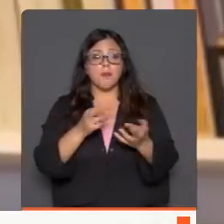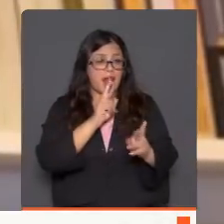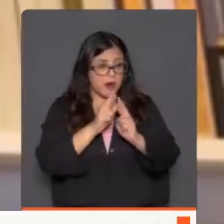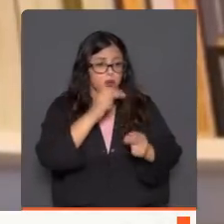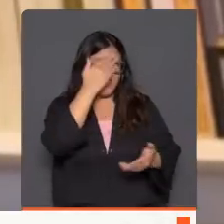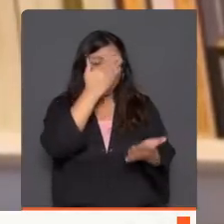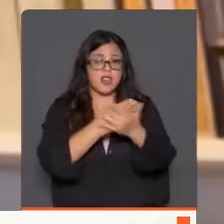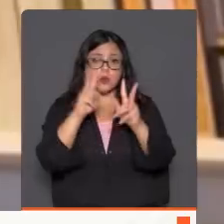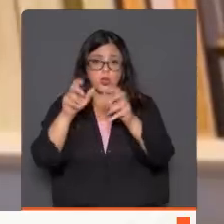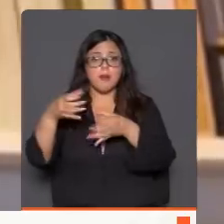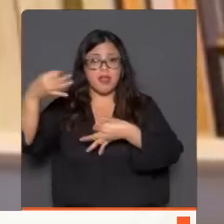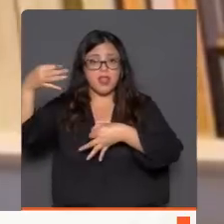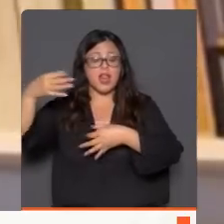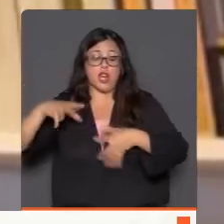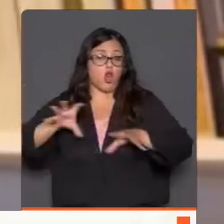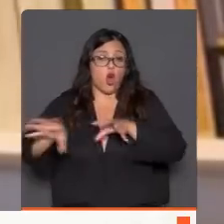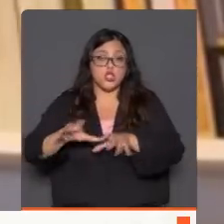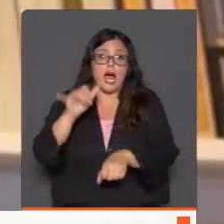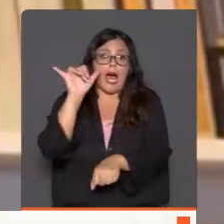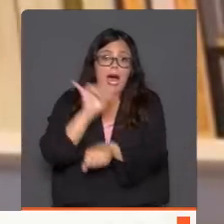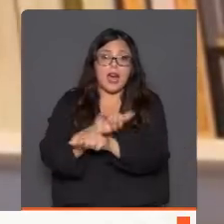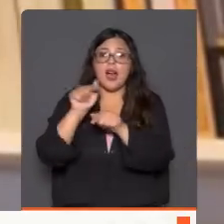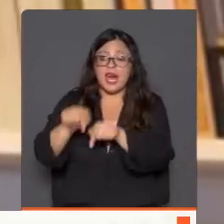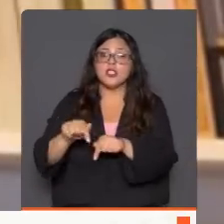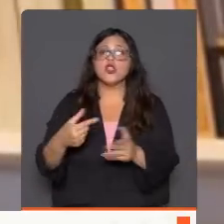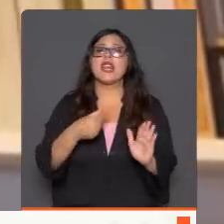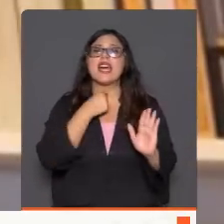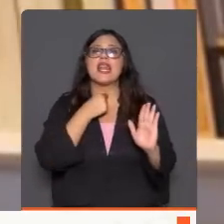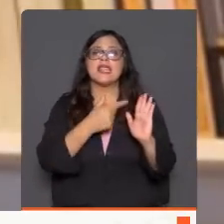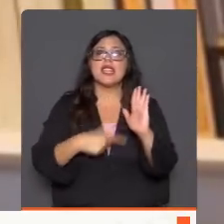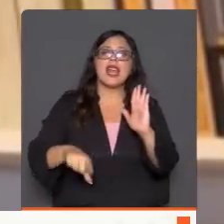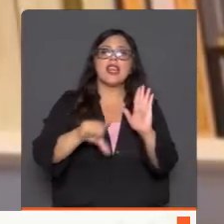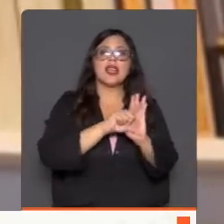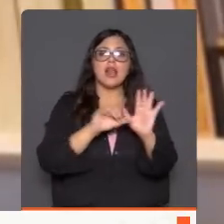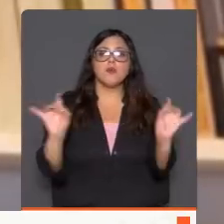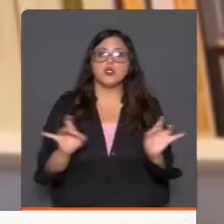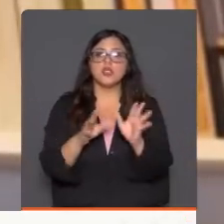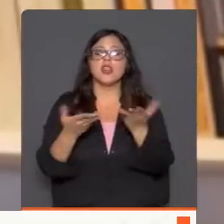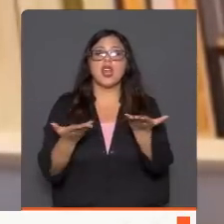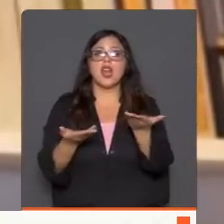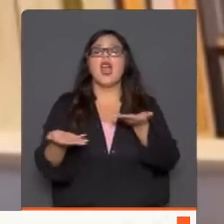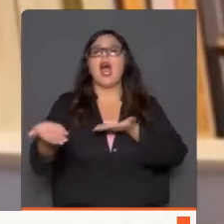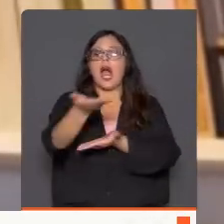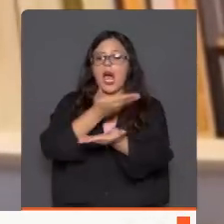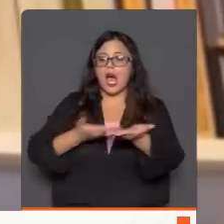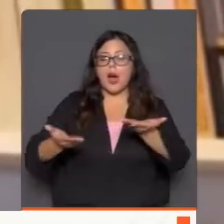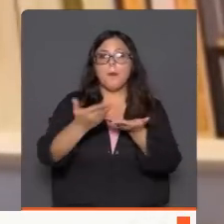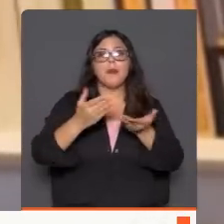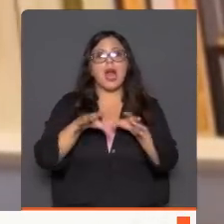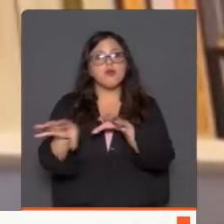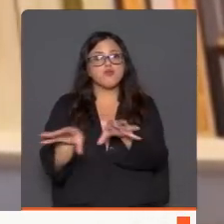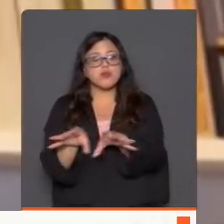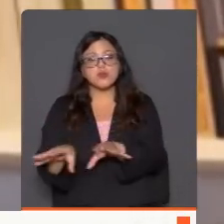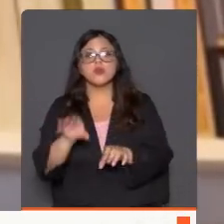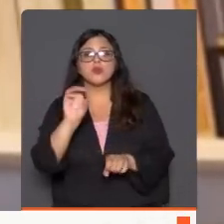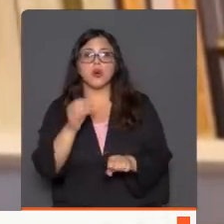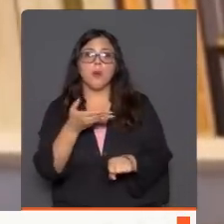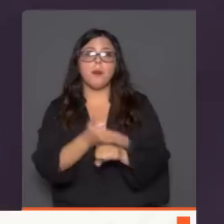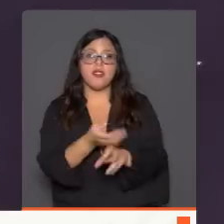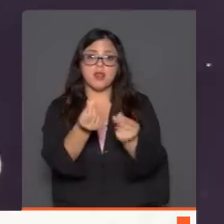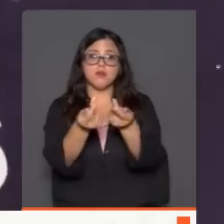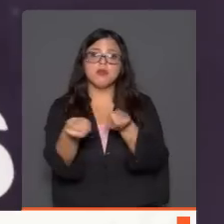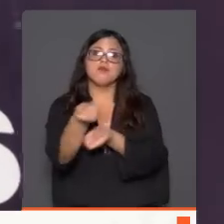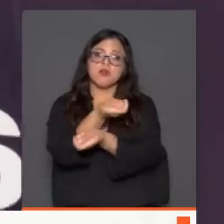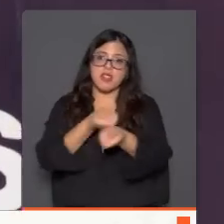Eso básicamente está dado por la garantía legal, que tiene que ver, ¿no es cierto?, con la posibilidad de cambiar un producto o pedir la devolución del